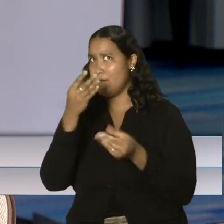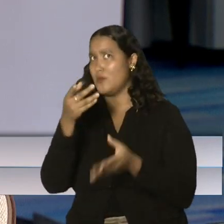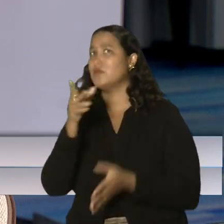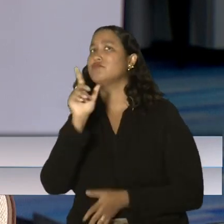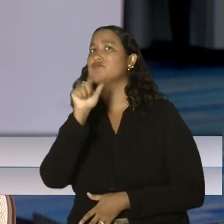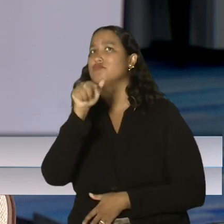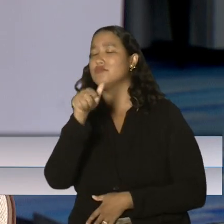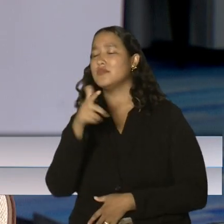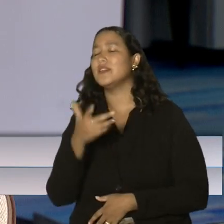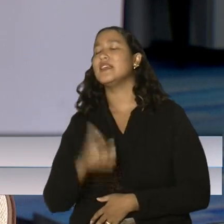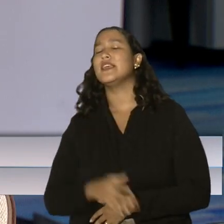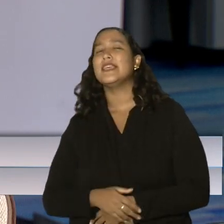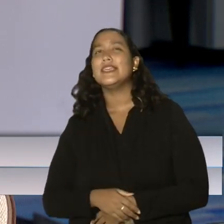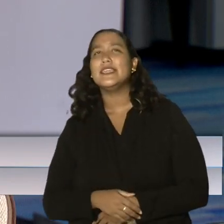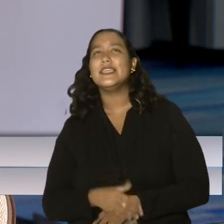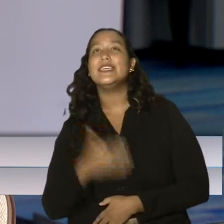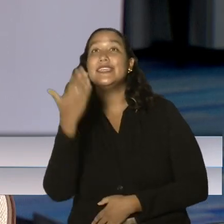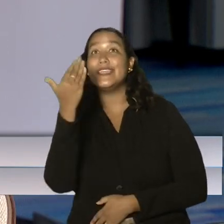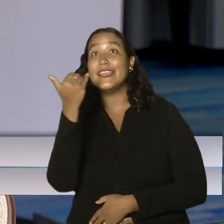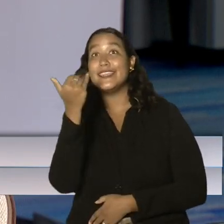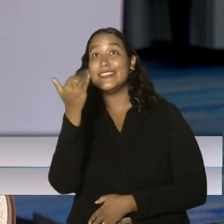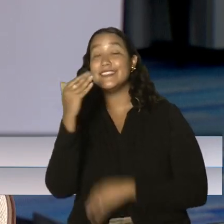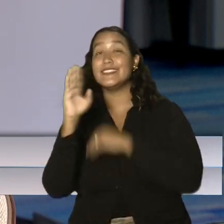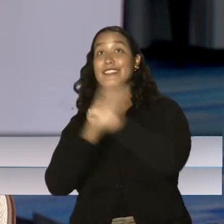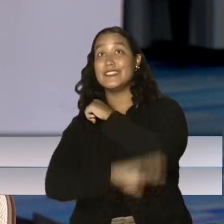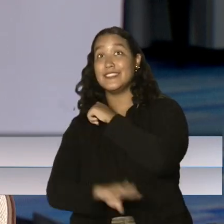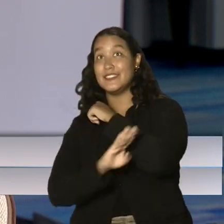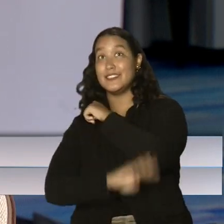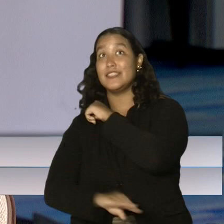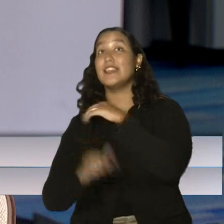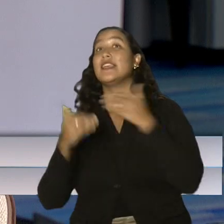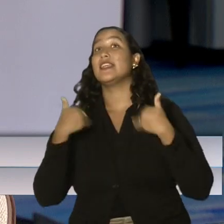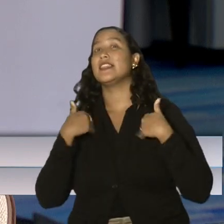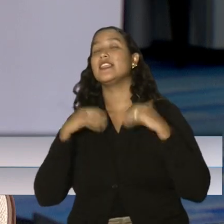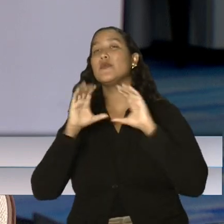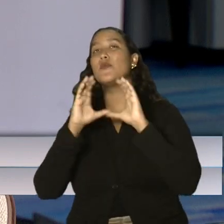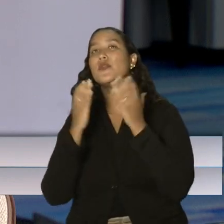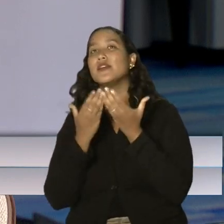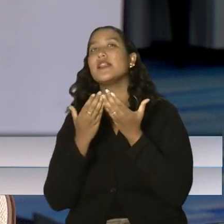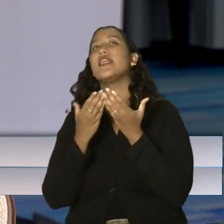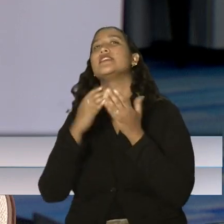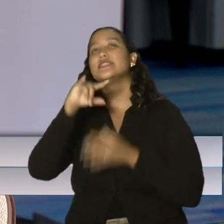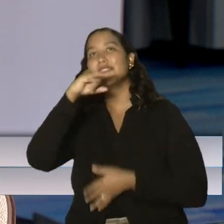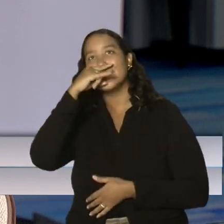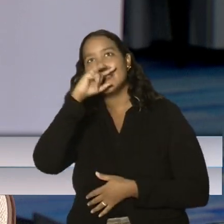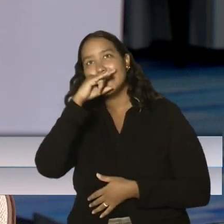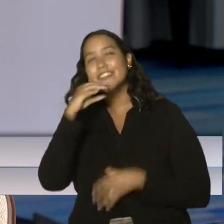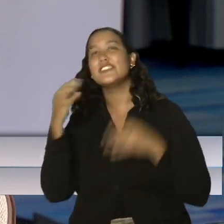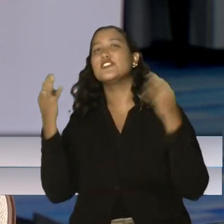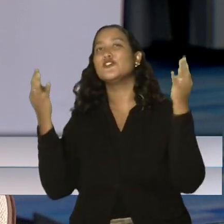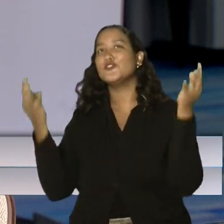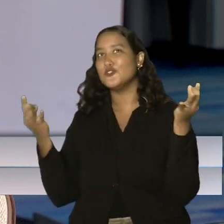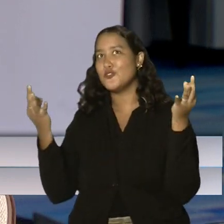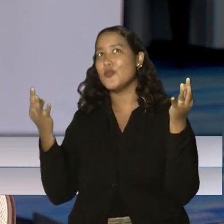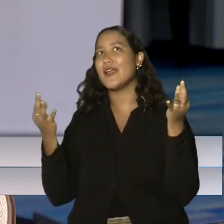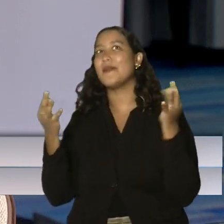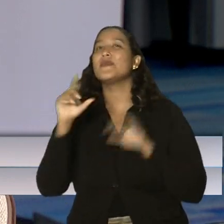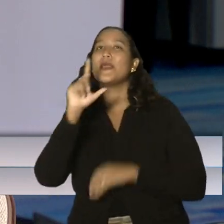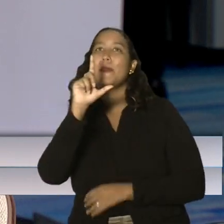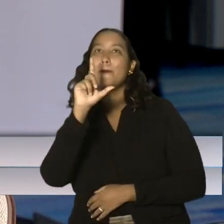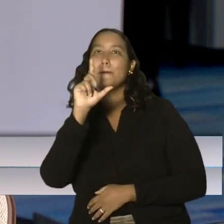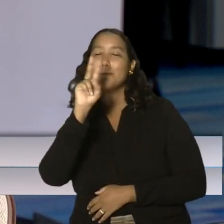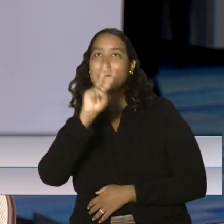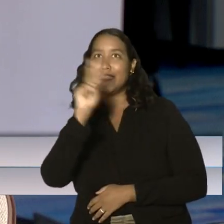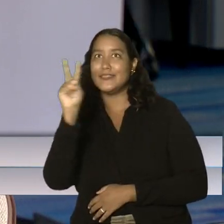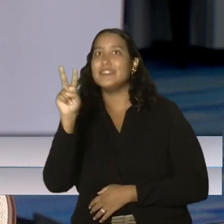15 de septiembre Hay una clase de Kids yoga a las 4:30 de la tarde y el 22 tenemos taller de arte y Kids yoga que es un